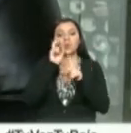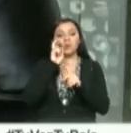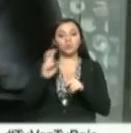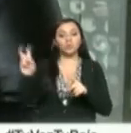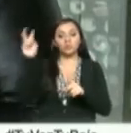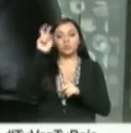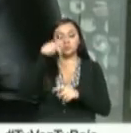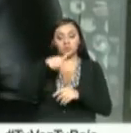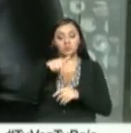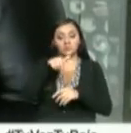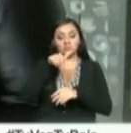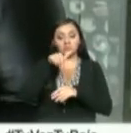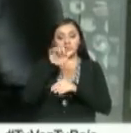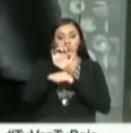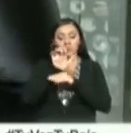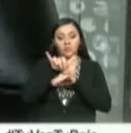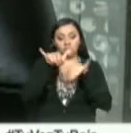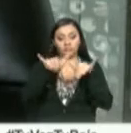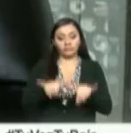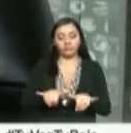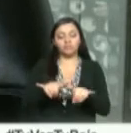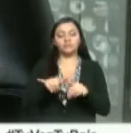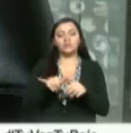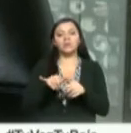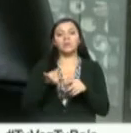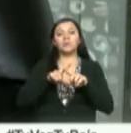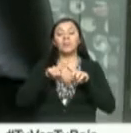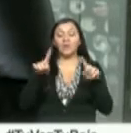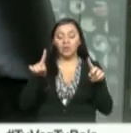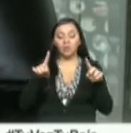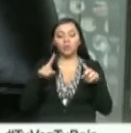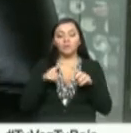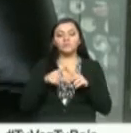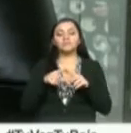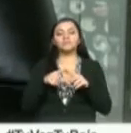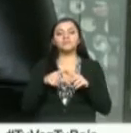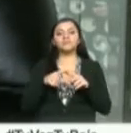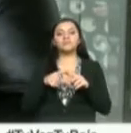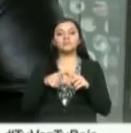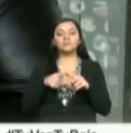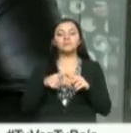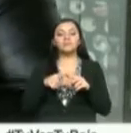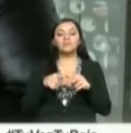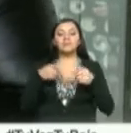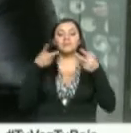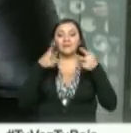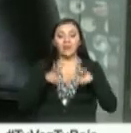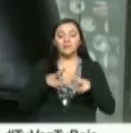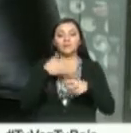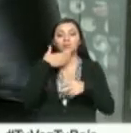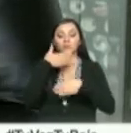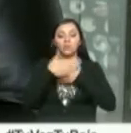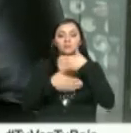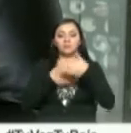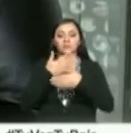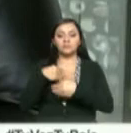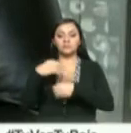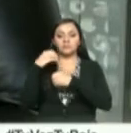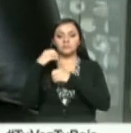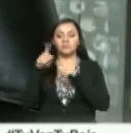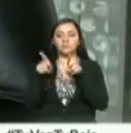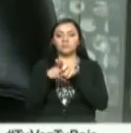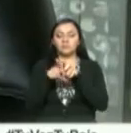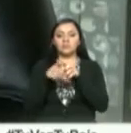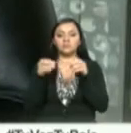en el país en sí, pero sin embargo también exige obligaciones, así como